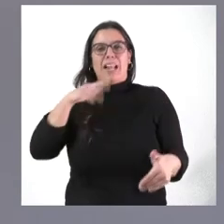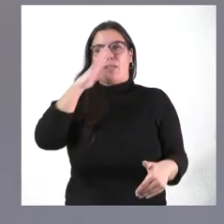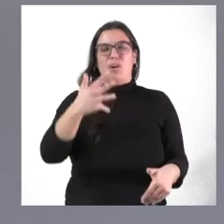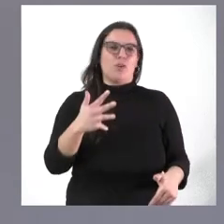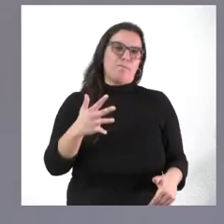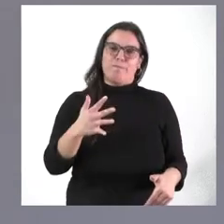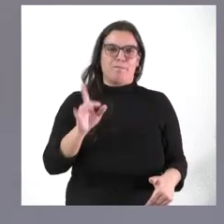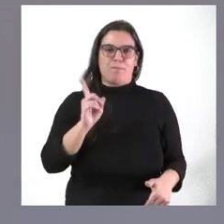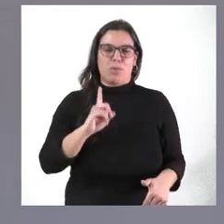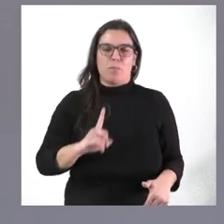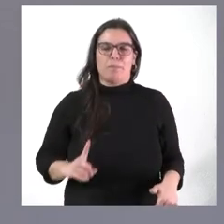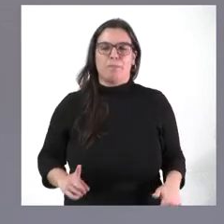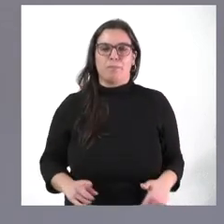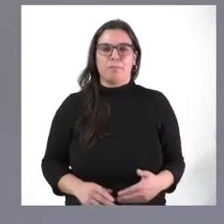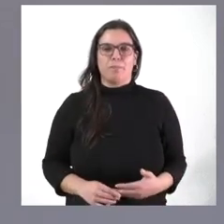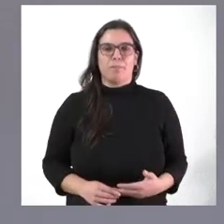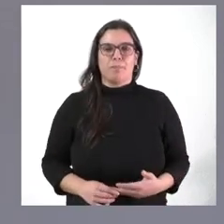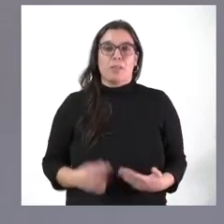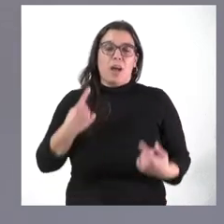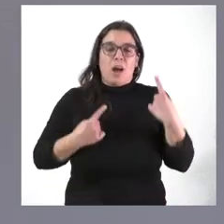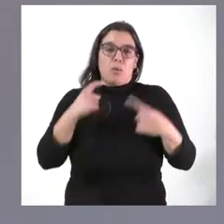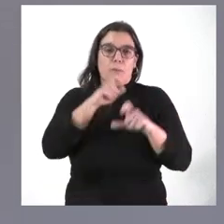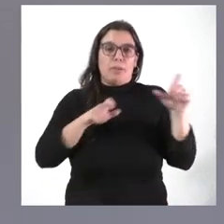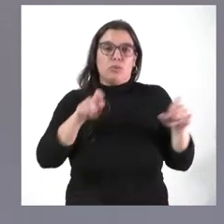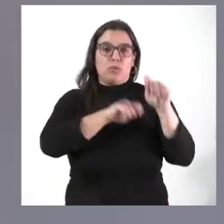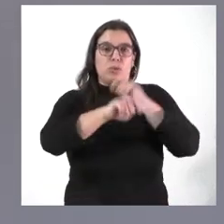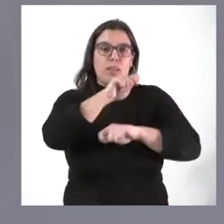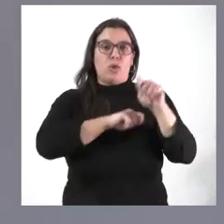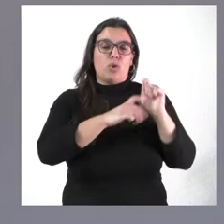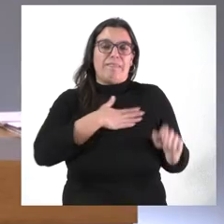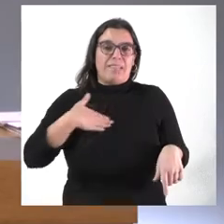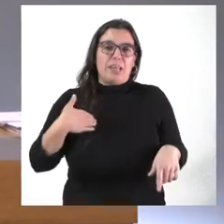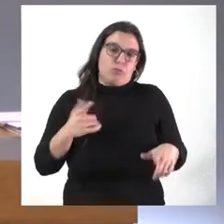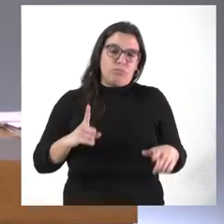como se plantea por parte de alguna asociación concreta